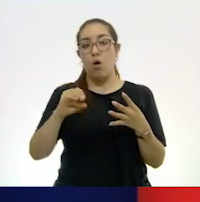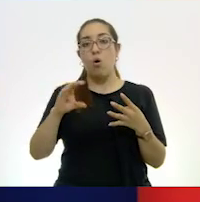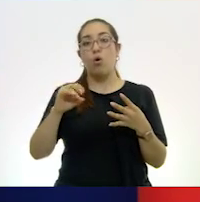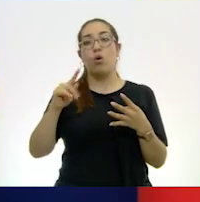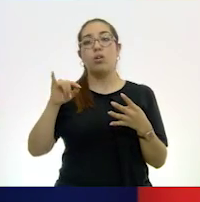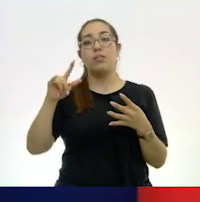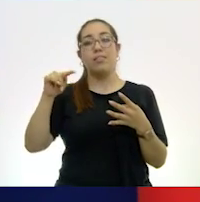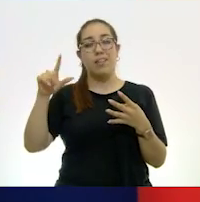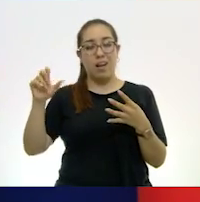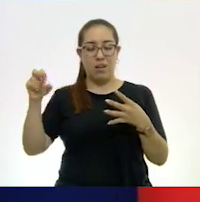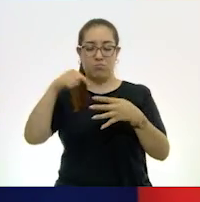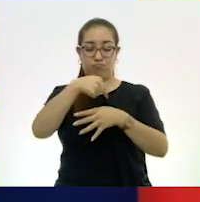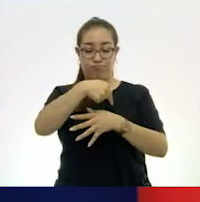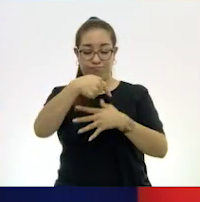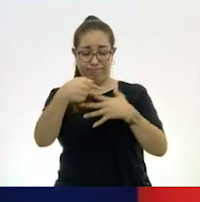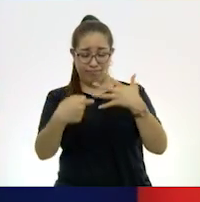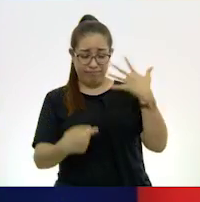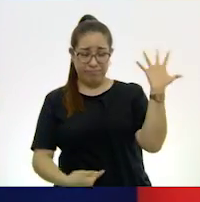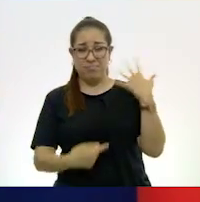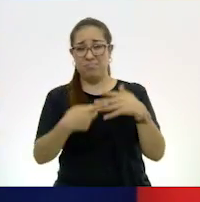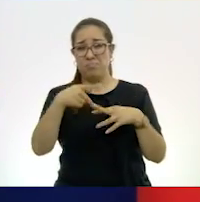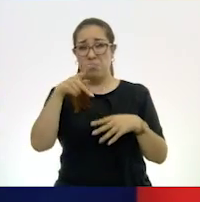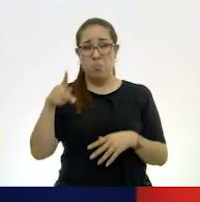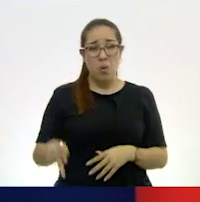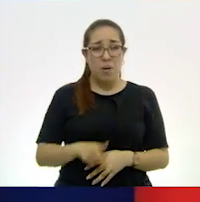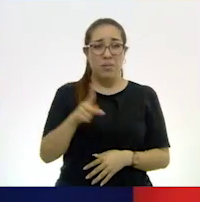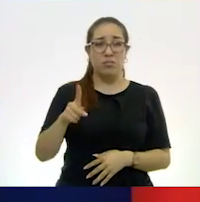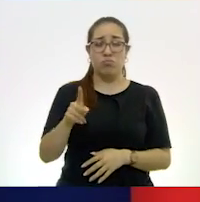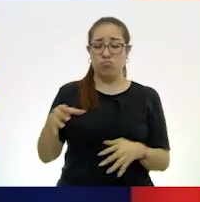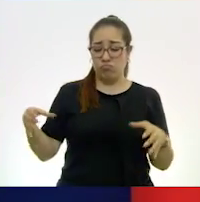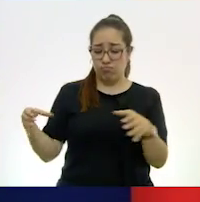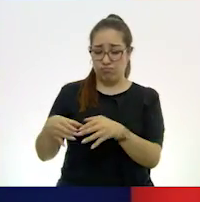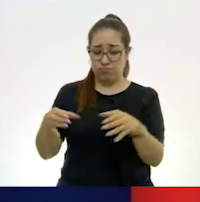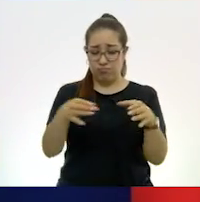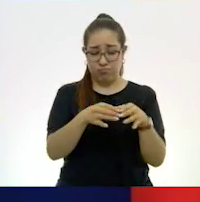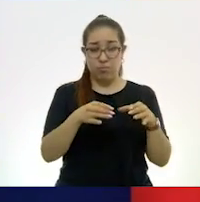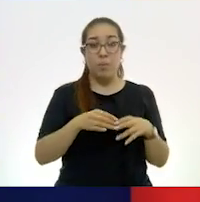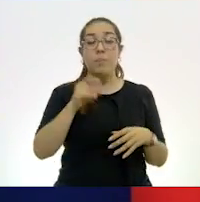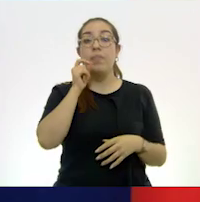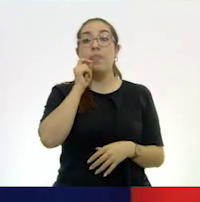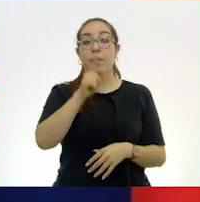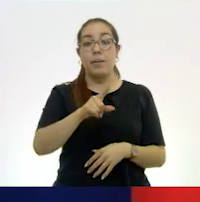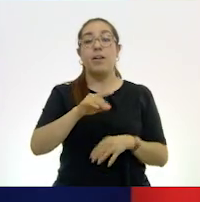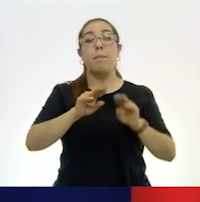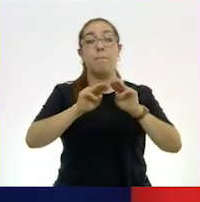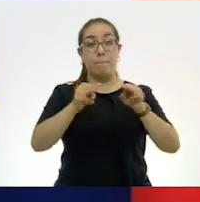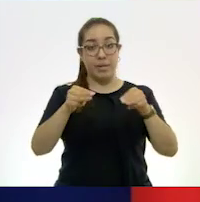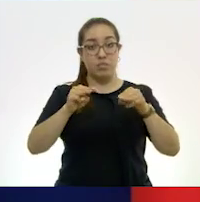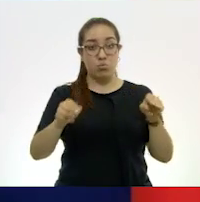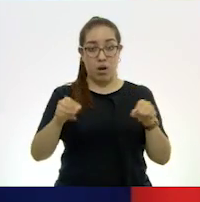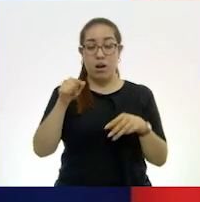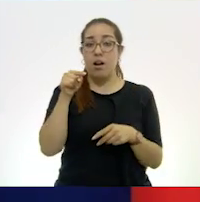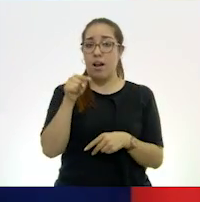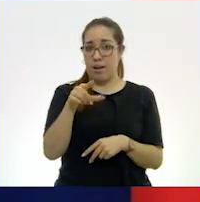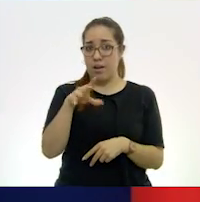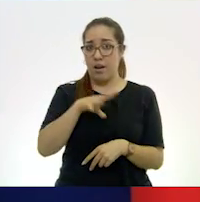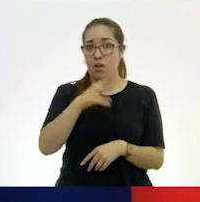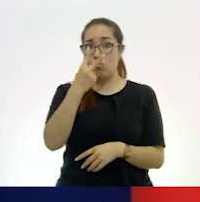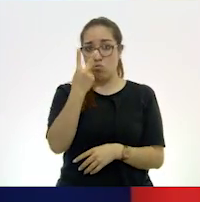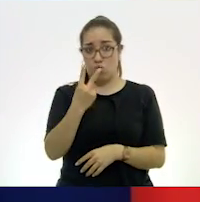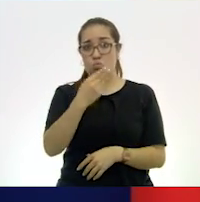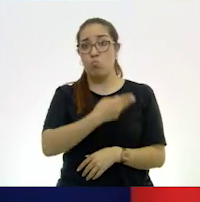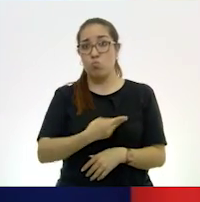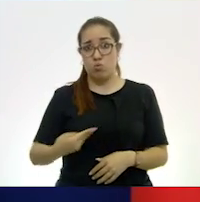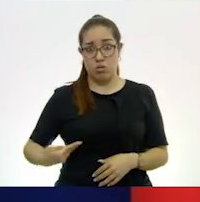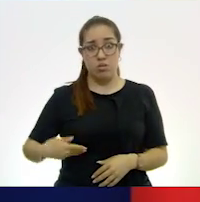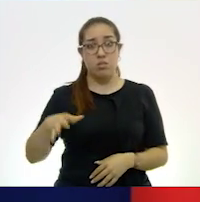e Ixtapa del Oro. Asimismo, en el estado de Michoacán se hablan en dos municipios que